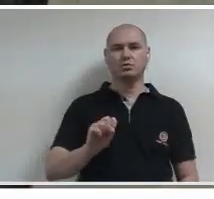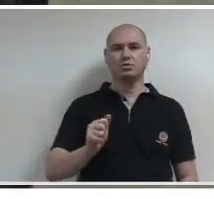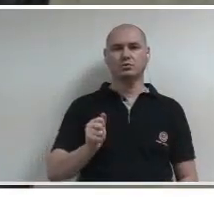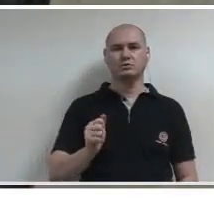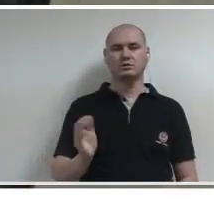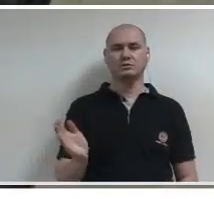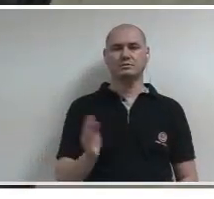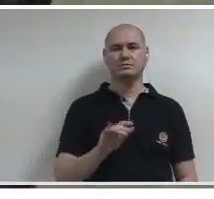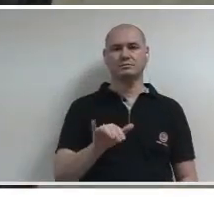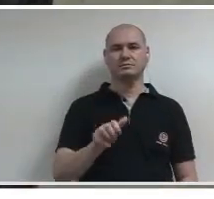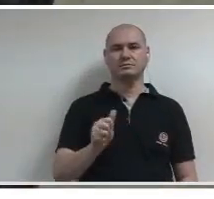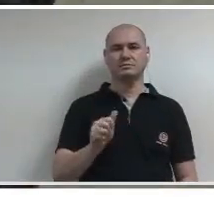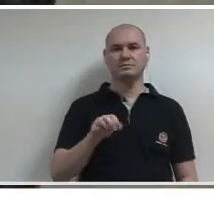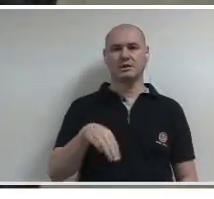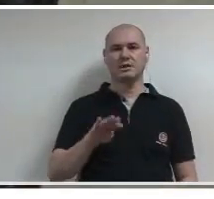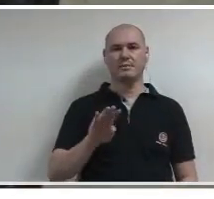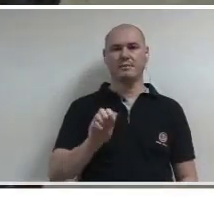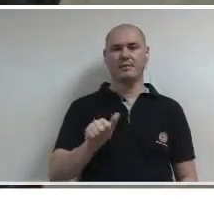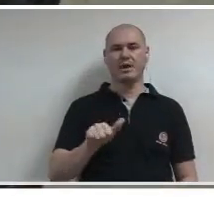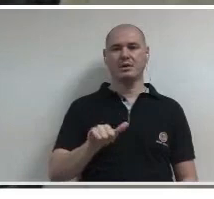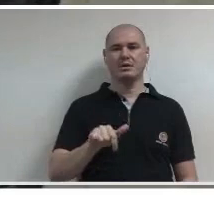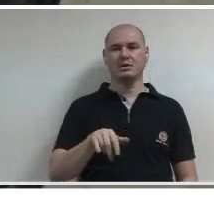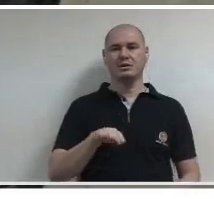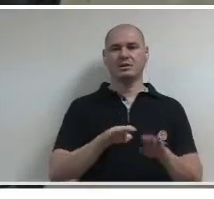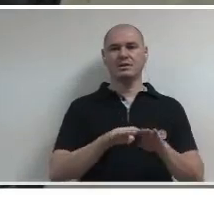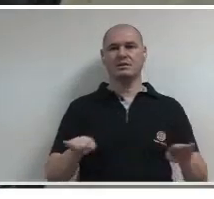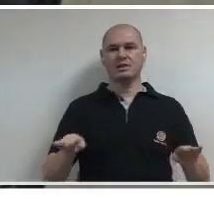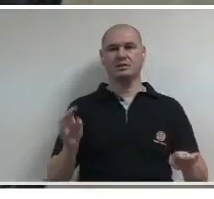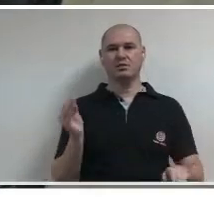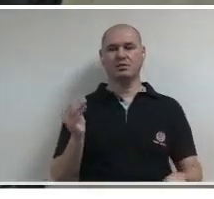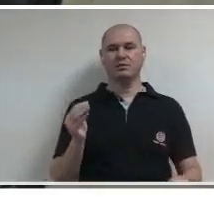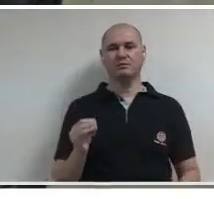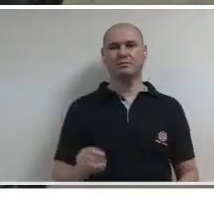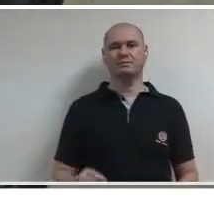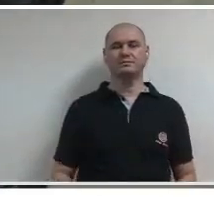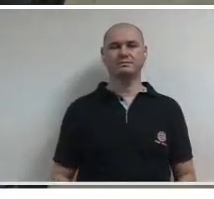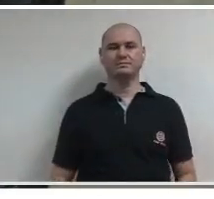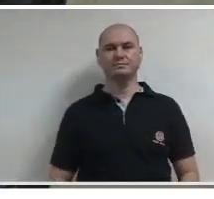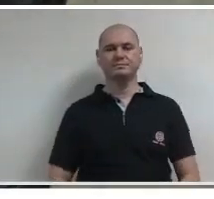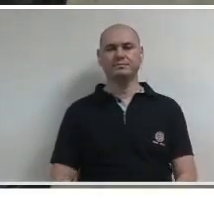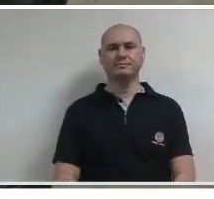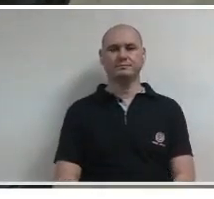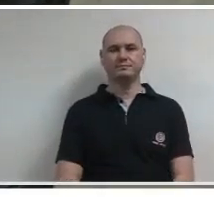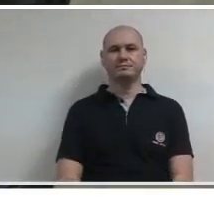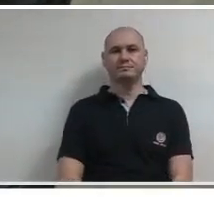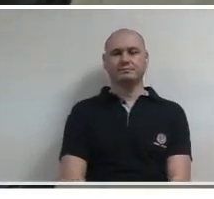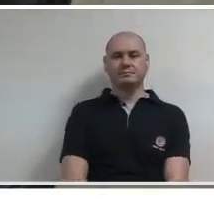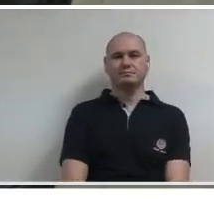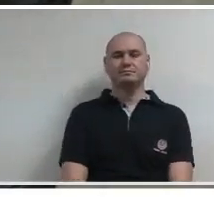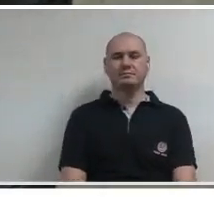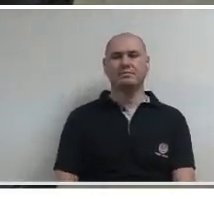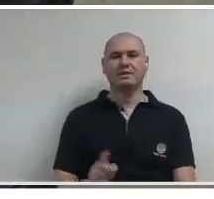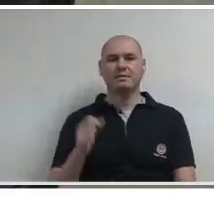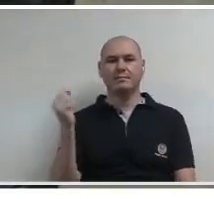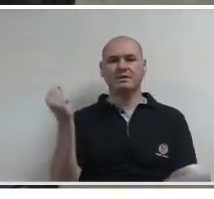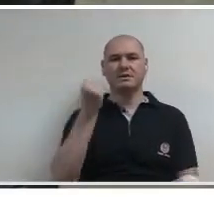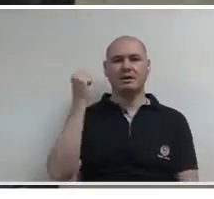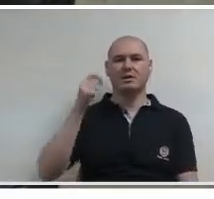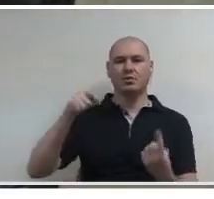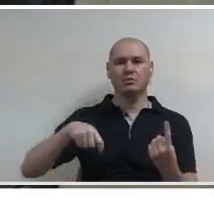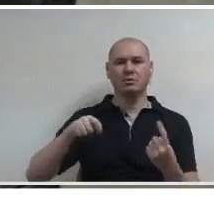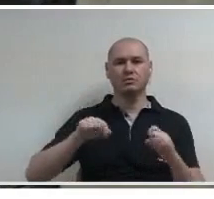Nota magistrada Rosa Beatriz Yambaya, representante coordinador magistrado Niña de la Esencia y Penal de la Ausencia Paraguay de